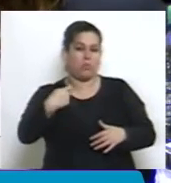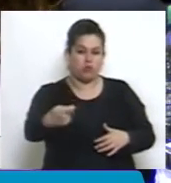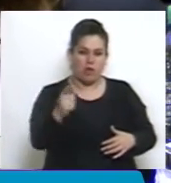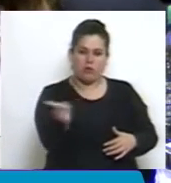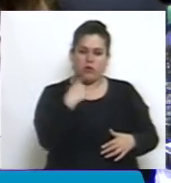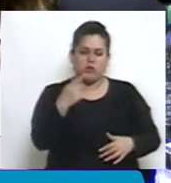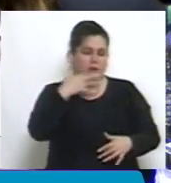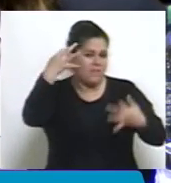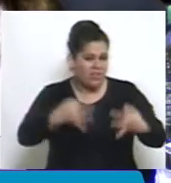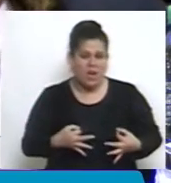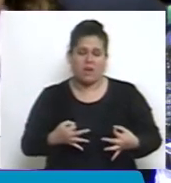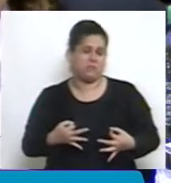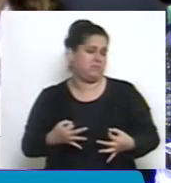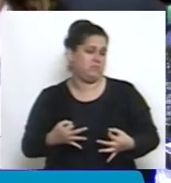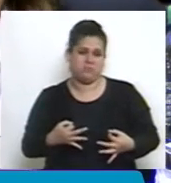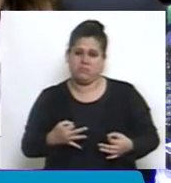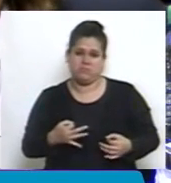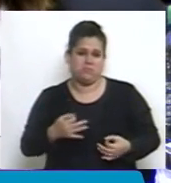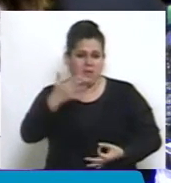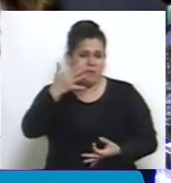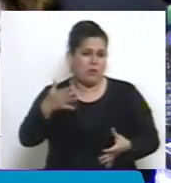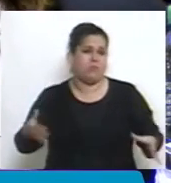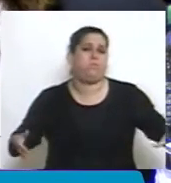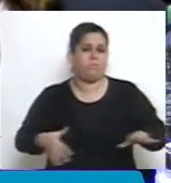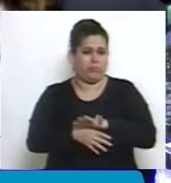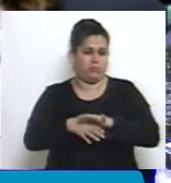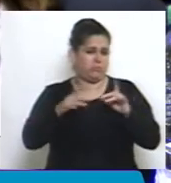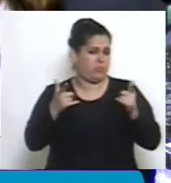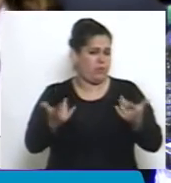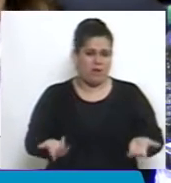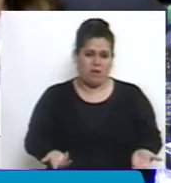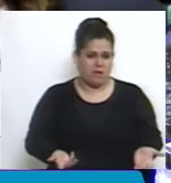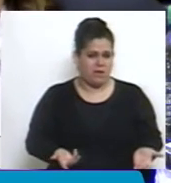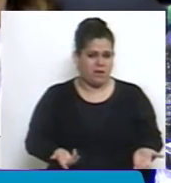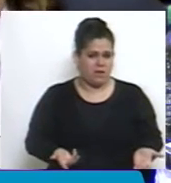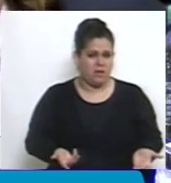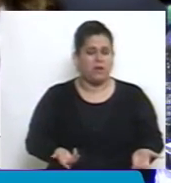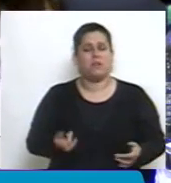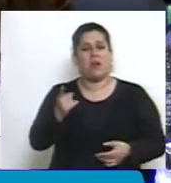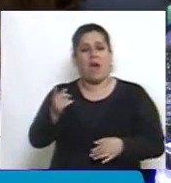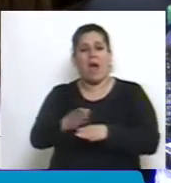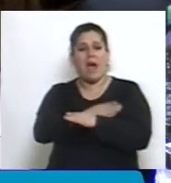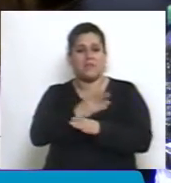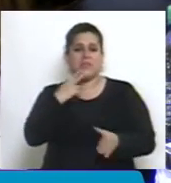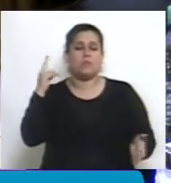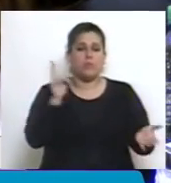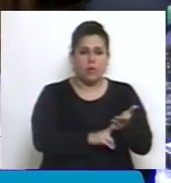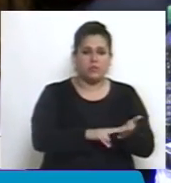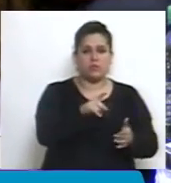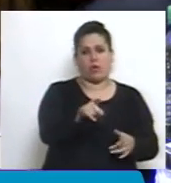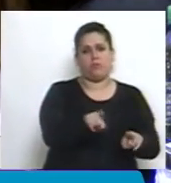sigue siendo altamente injusto. Nuestro coeficiente de Gini antes de impuesto es